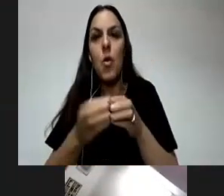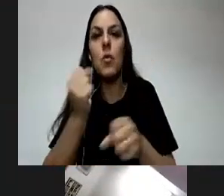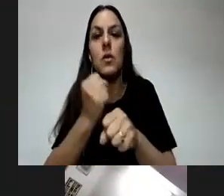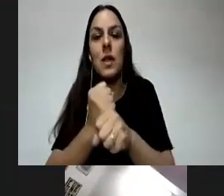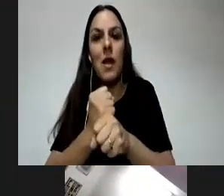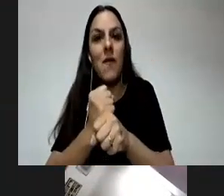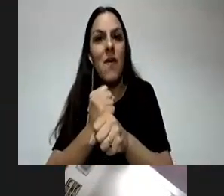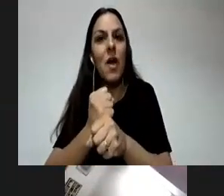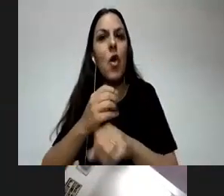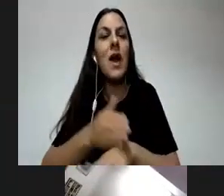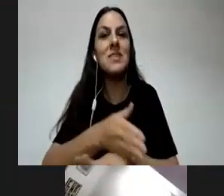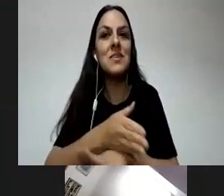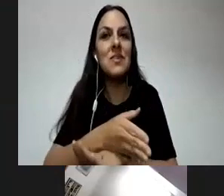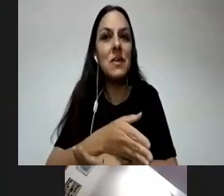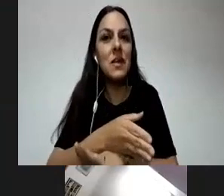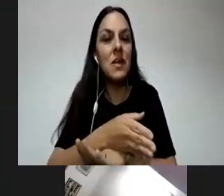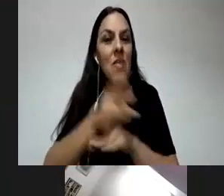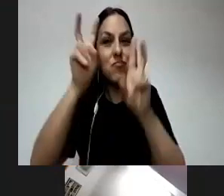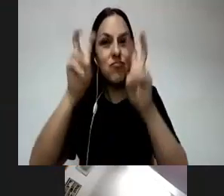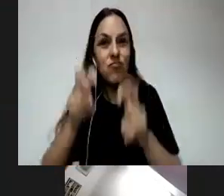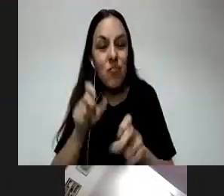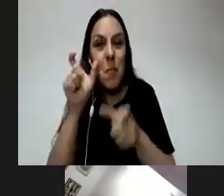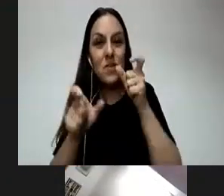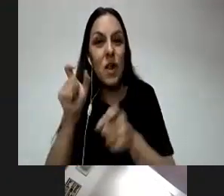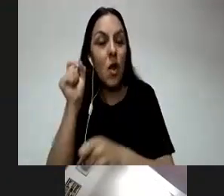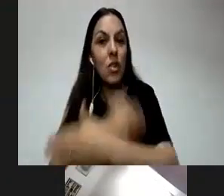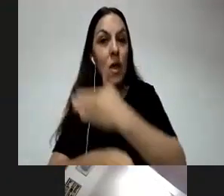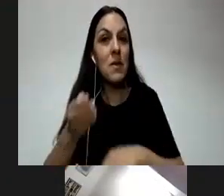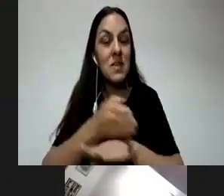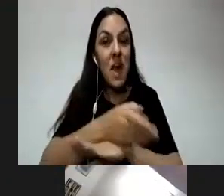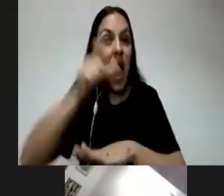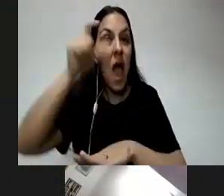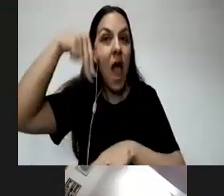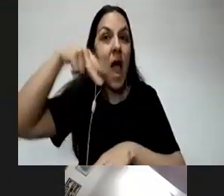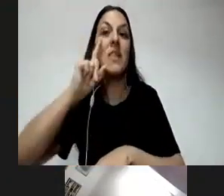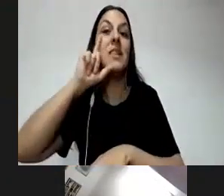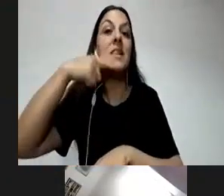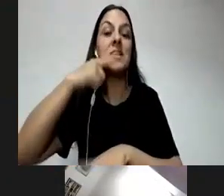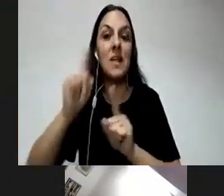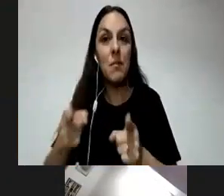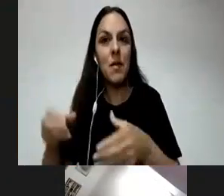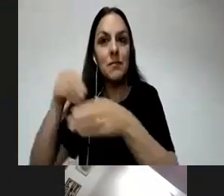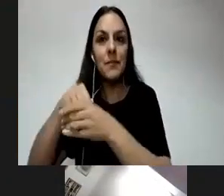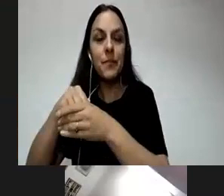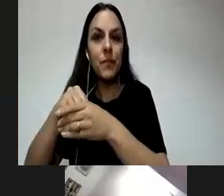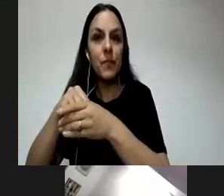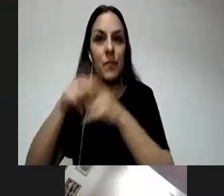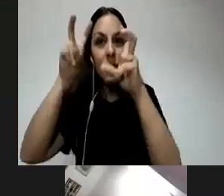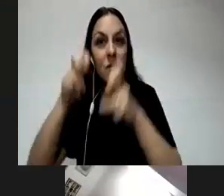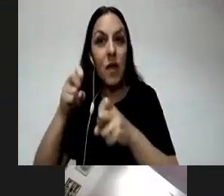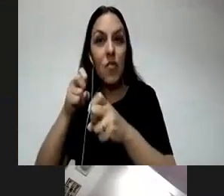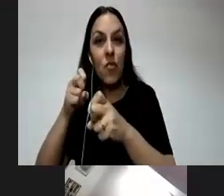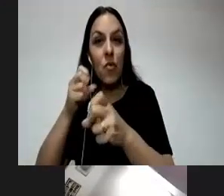de Derechos de las Personas con Discapacidad, de la ANDIS, y también es integrante del Observatorio de Discapacidad de